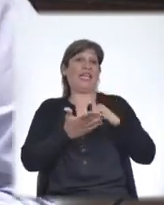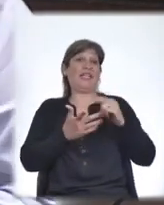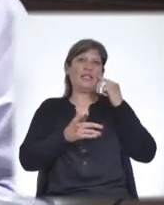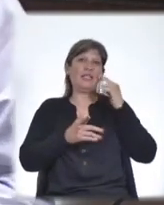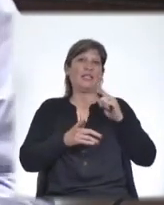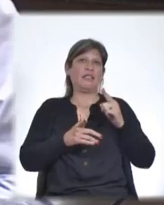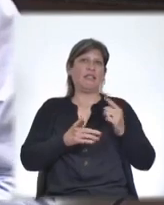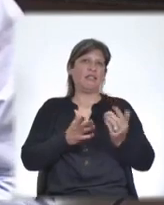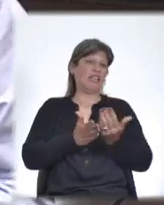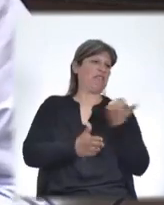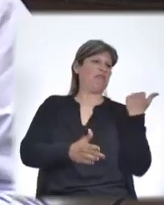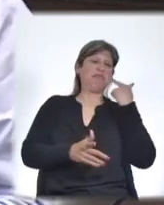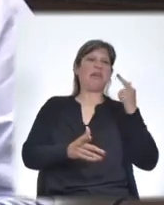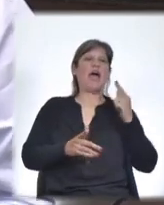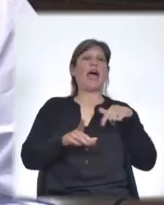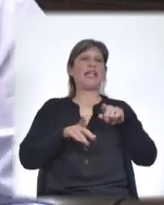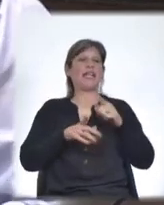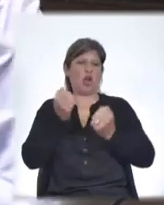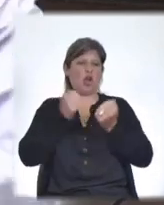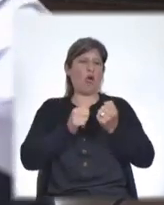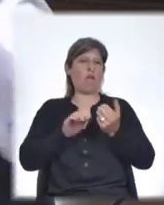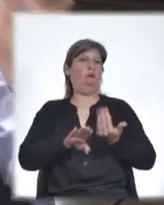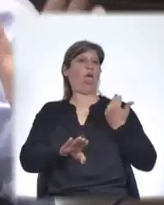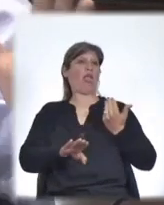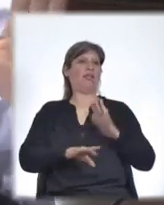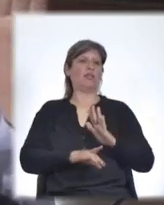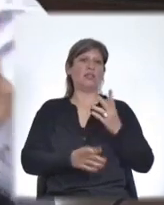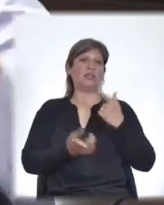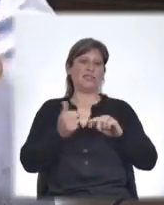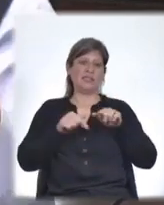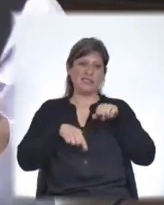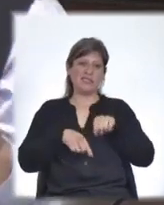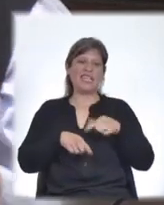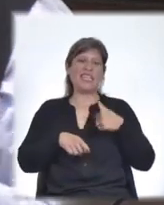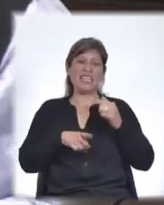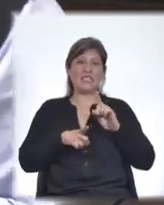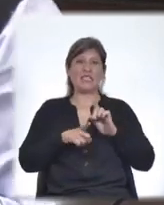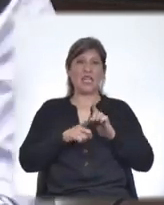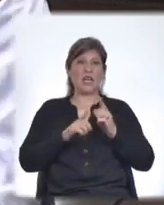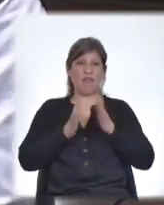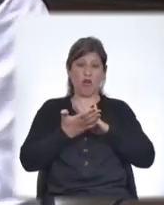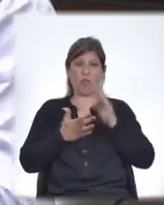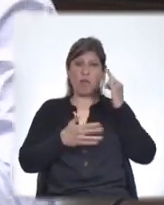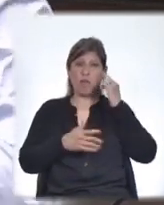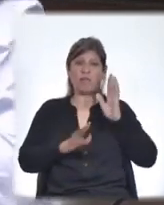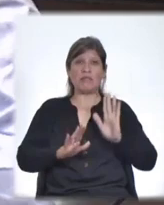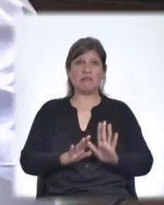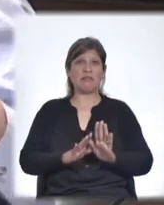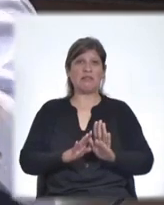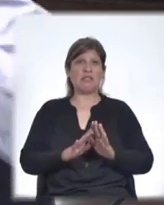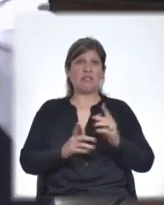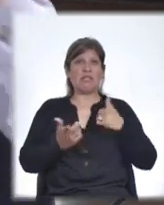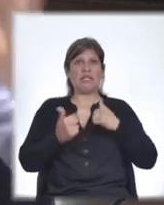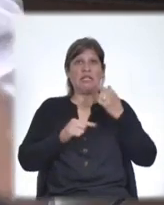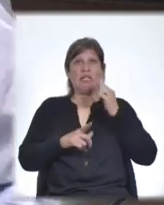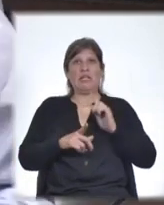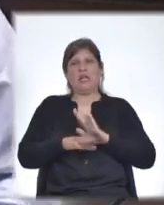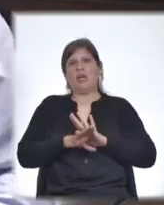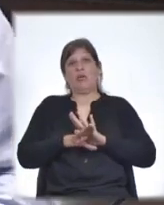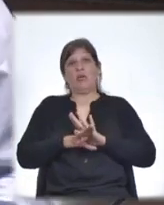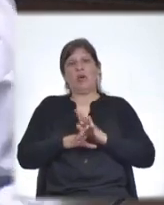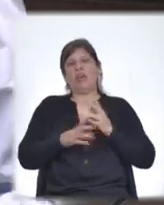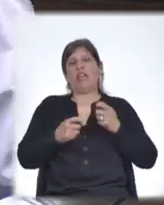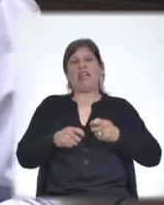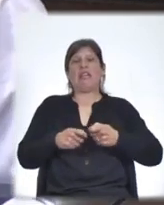que va a traccionar la economía. Según esta concepción, el supuestamente desbordante y desbordado